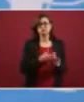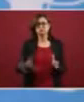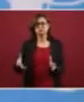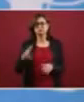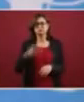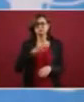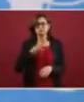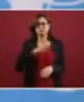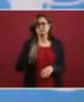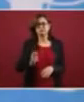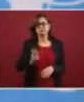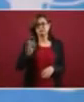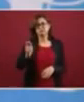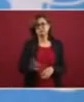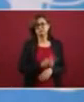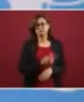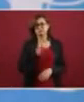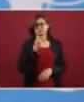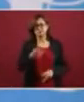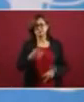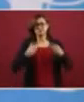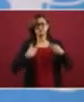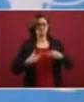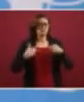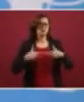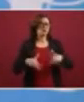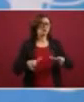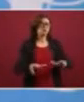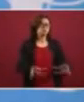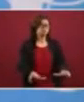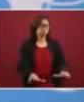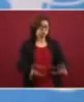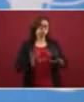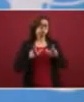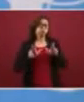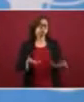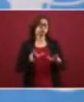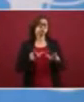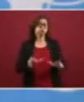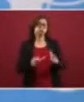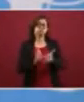22 multimillonarios en la lista de los más ricos del mundo.